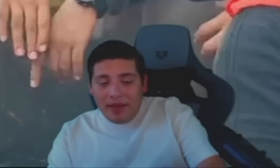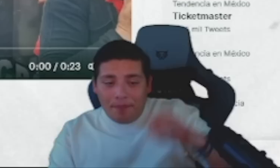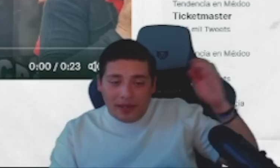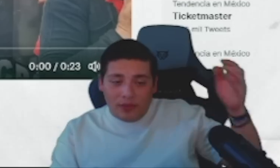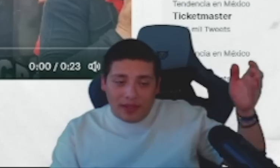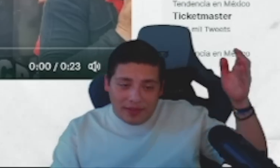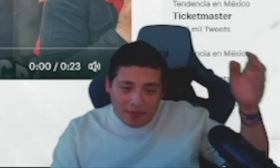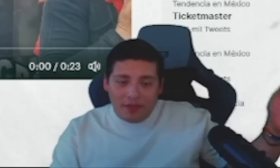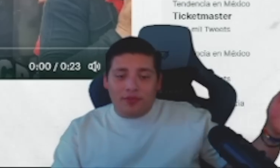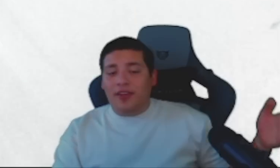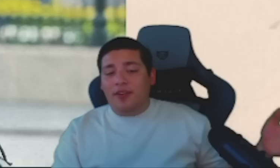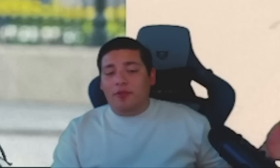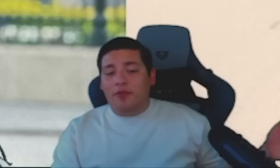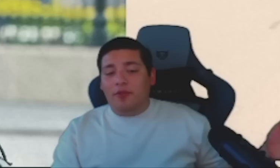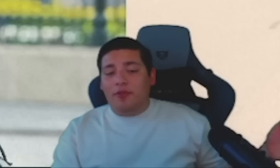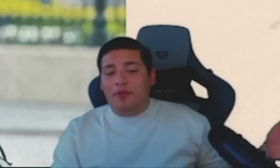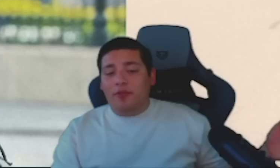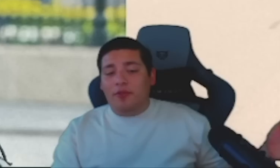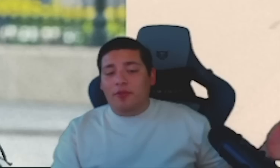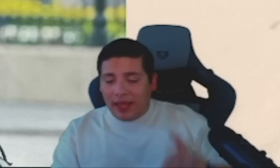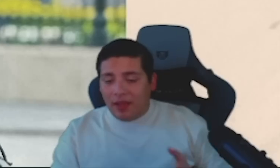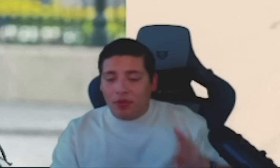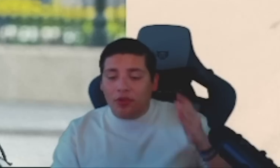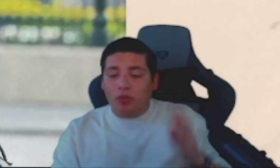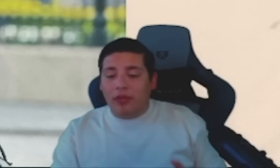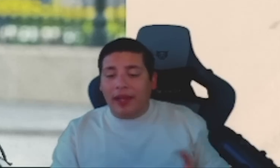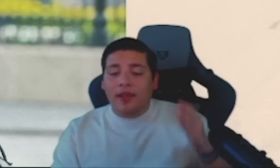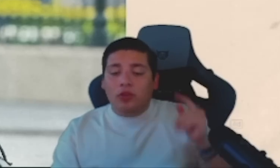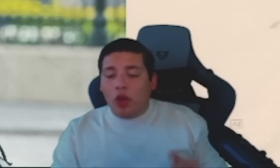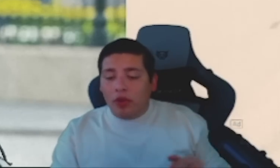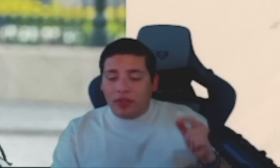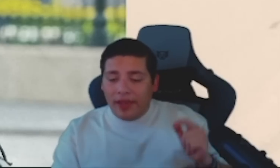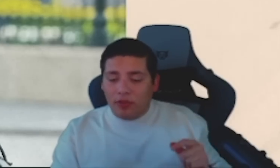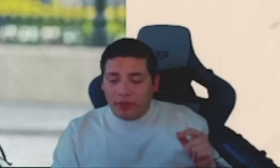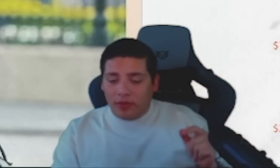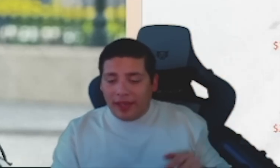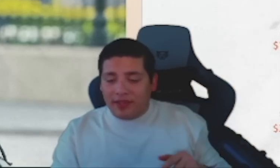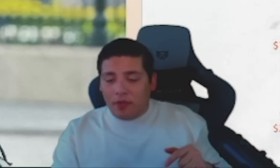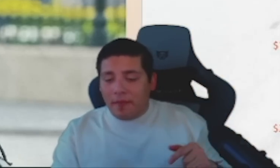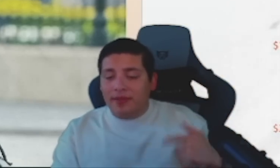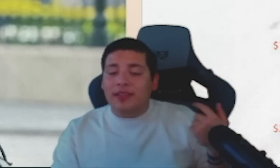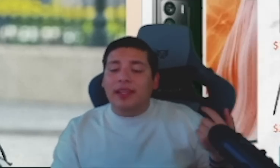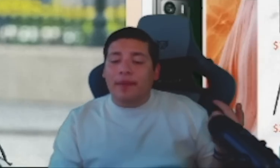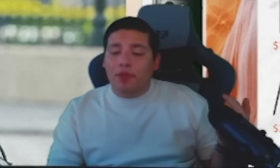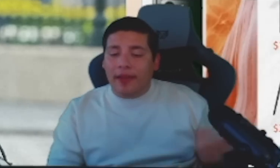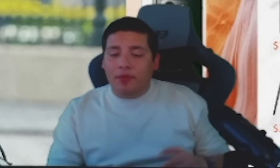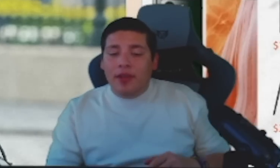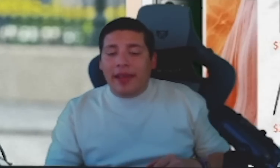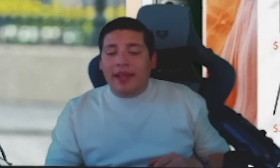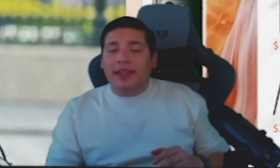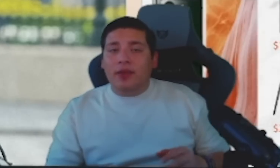está, familia, para que ustedes mismos se den cuenta de la realidad que han tratado de ocultar todos estos personajes que obviamente